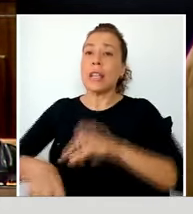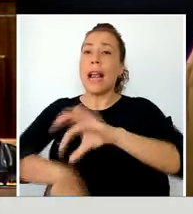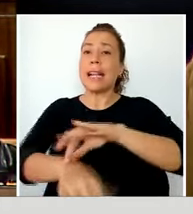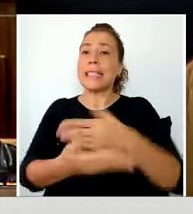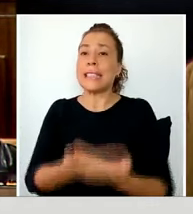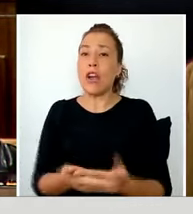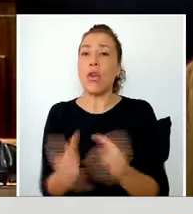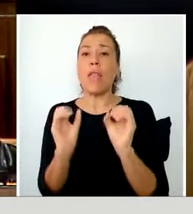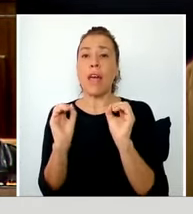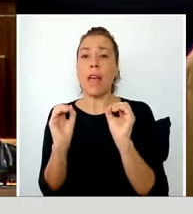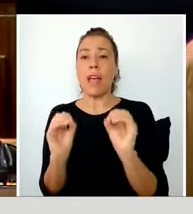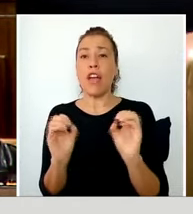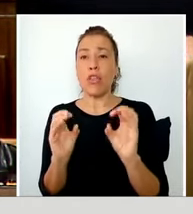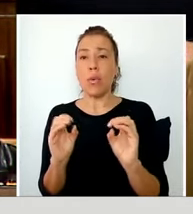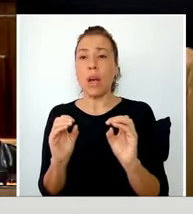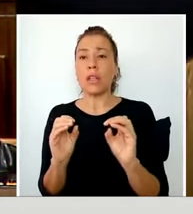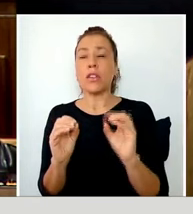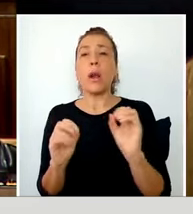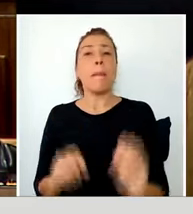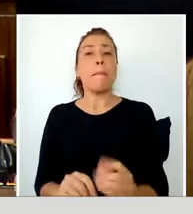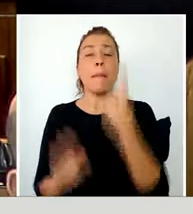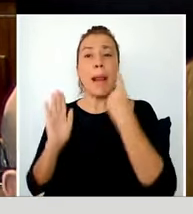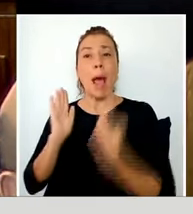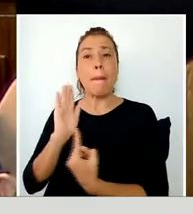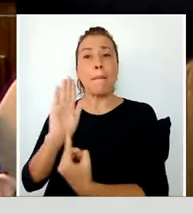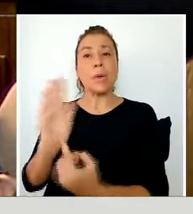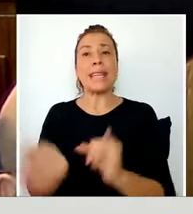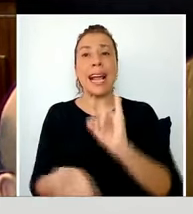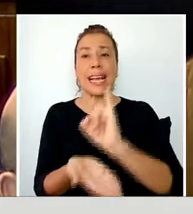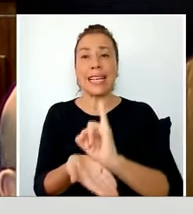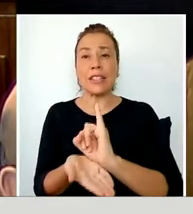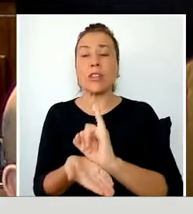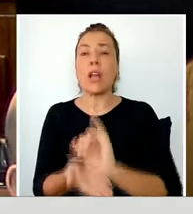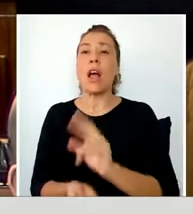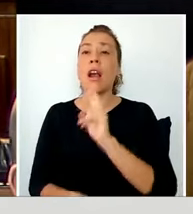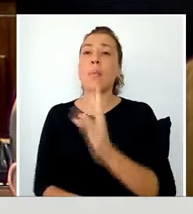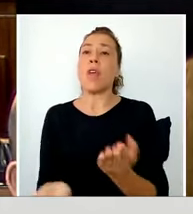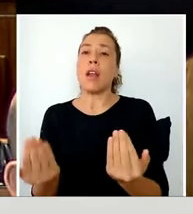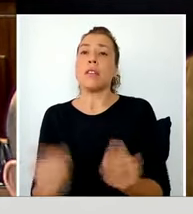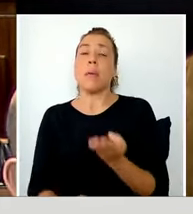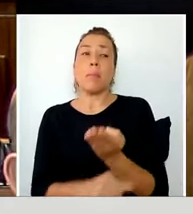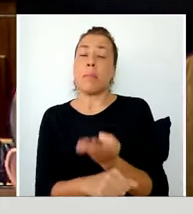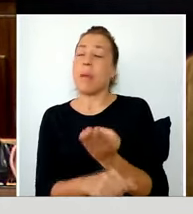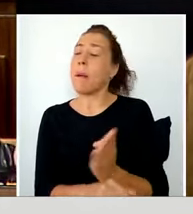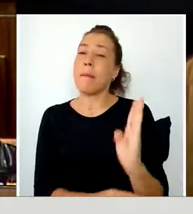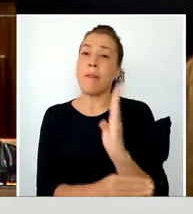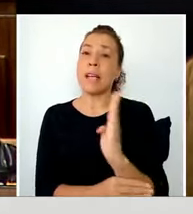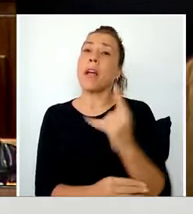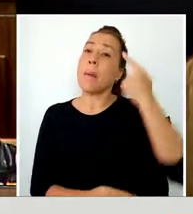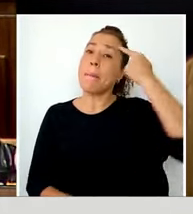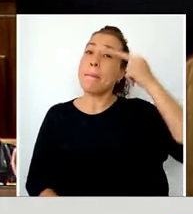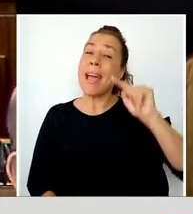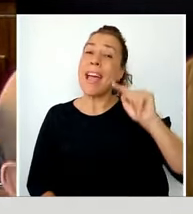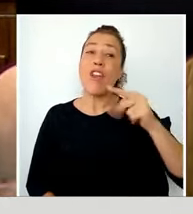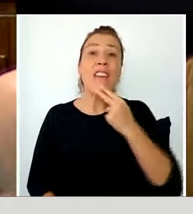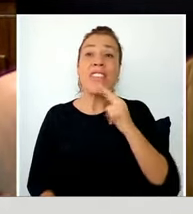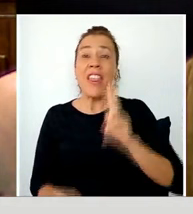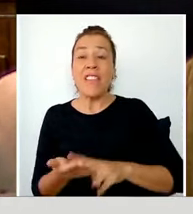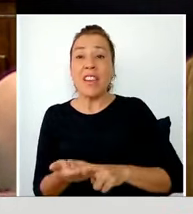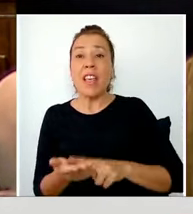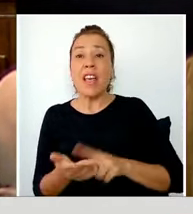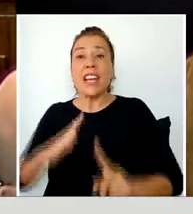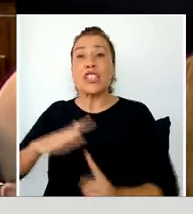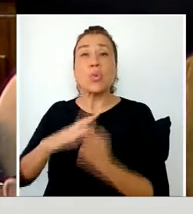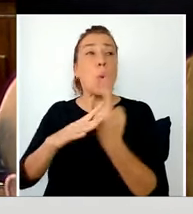viene a ser la primera señal institucional que responde a las demandas primarias sin embargo en la práctica donde nace la primera necesidad